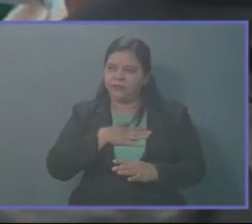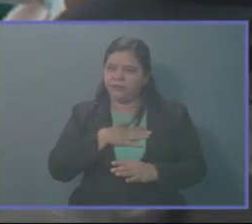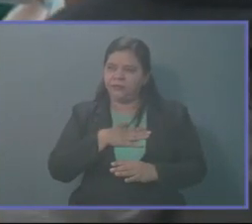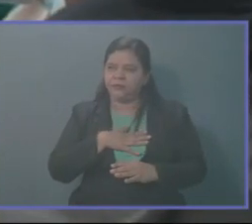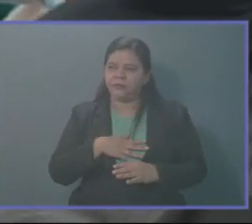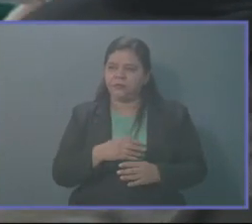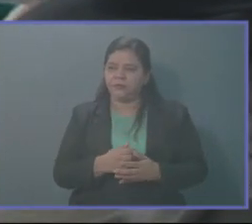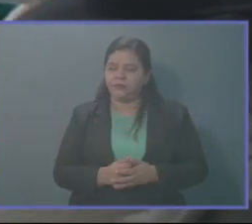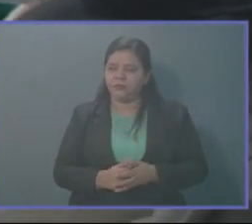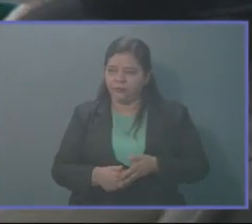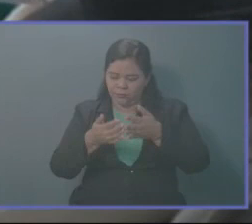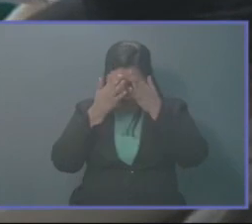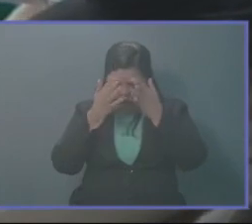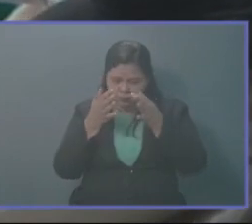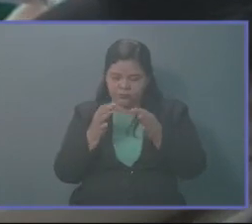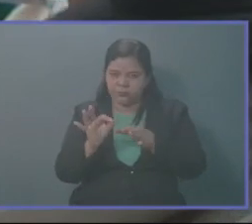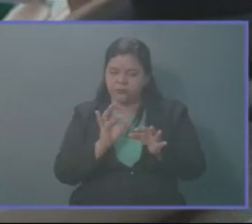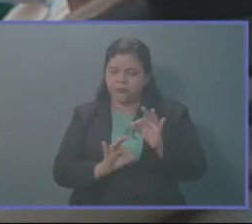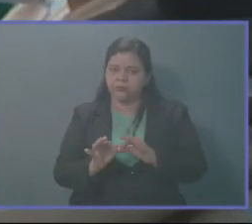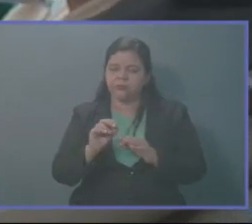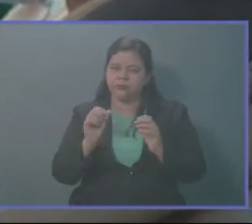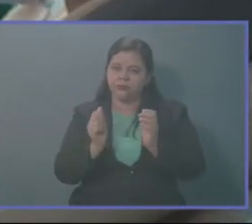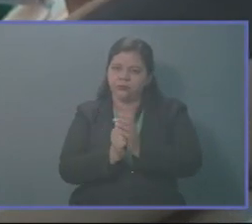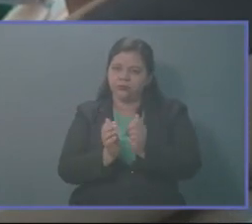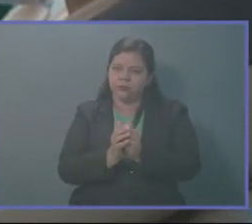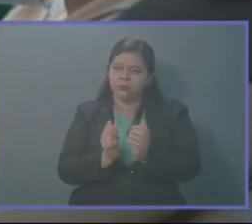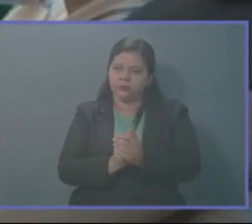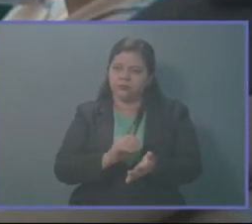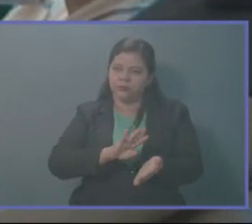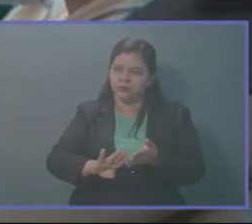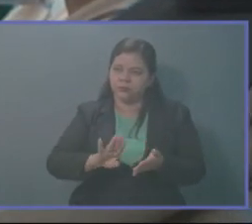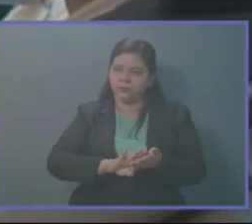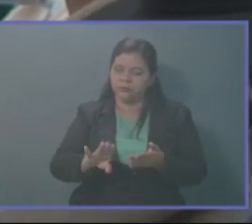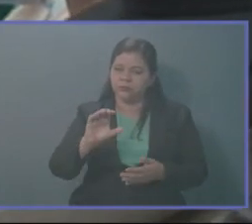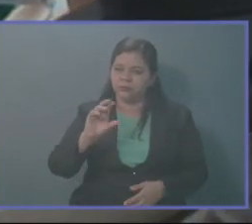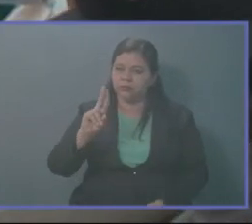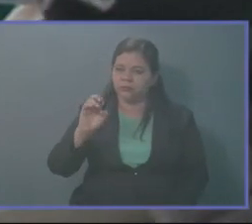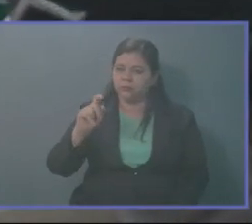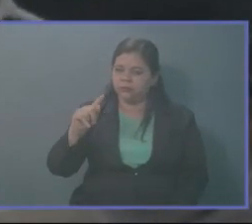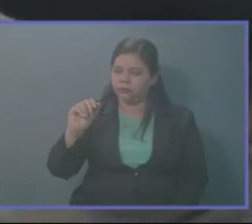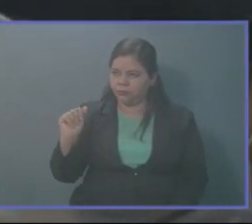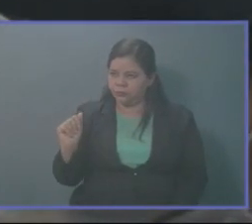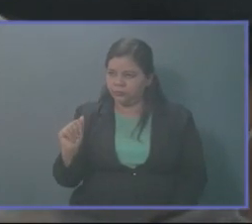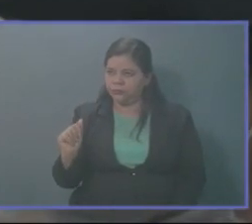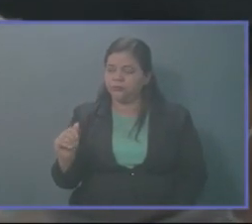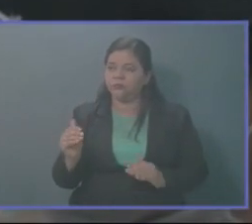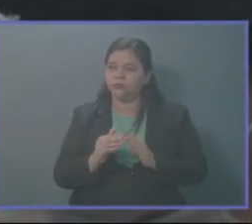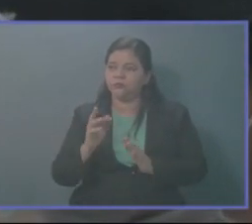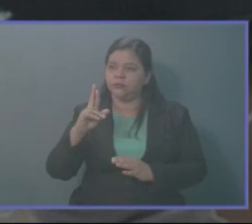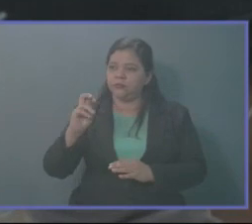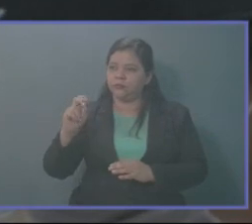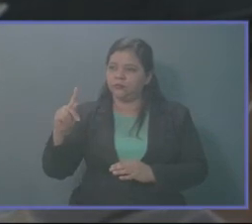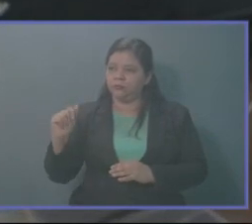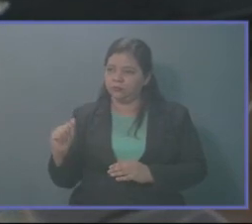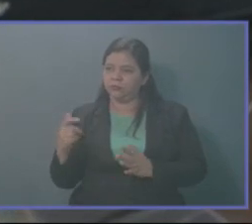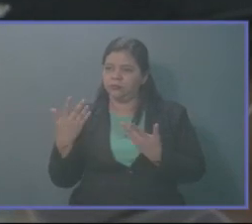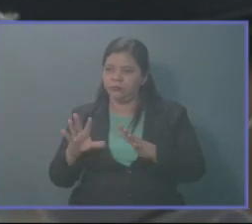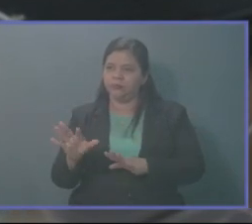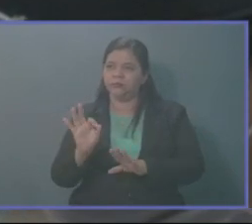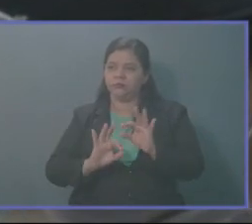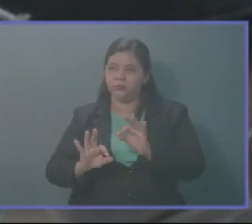medidas en términos del pago a cuenta, renta, etcétera, que también, de hecho, creo que algunos de esos fueron